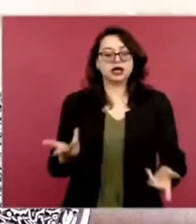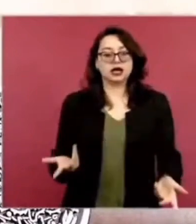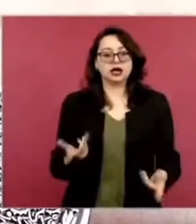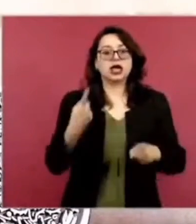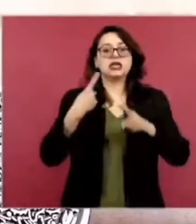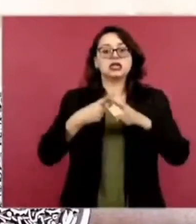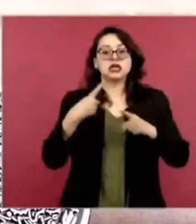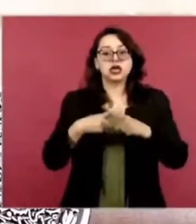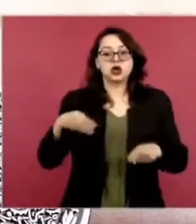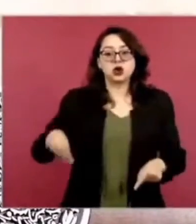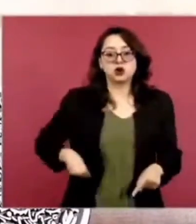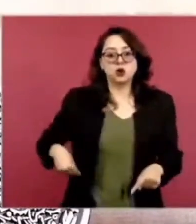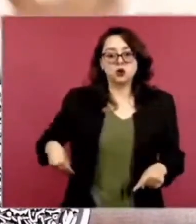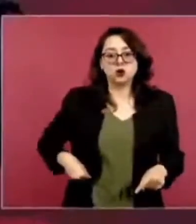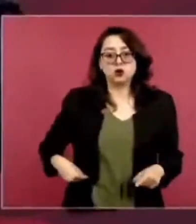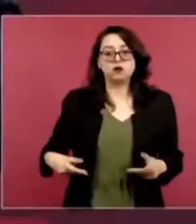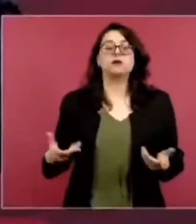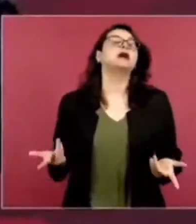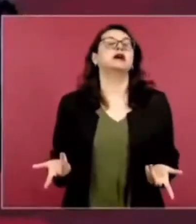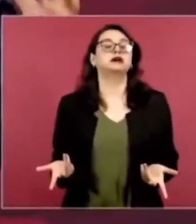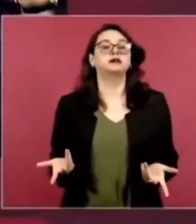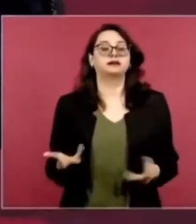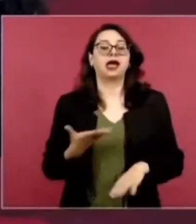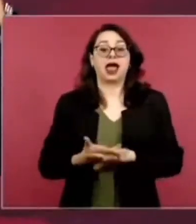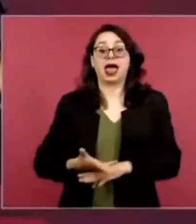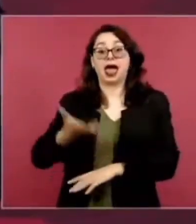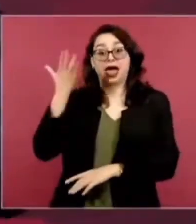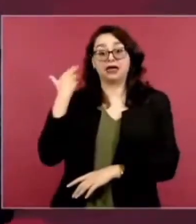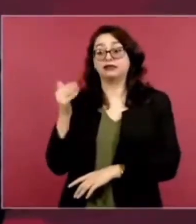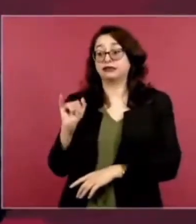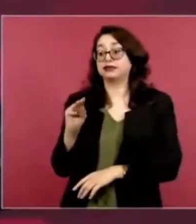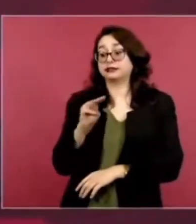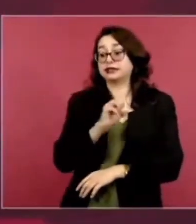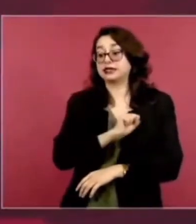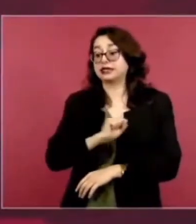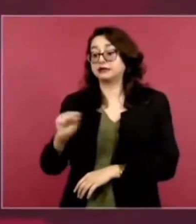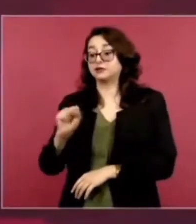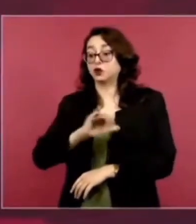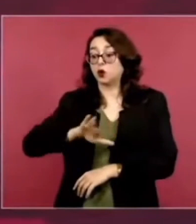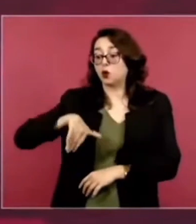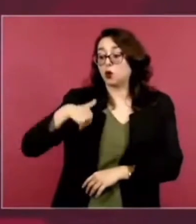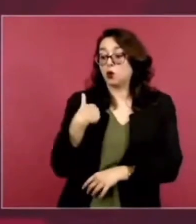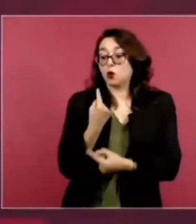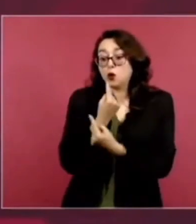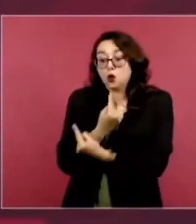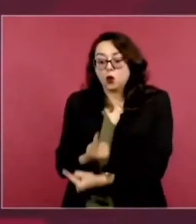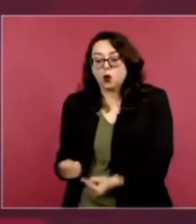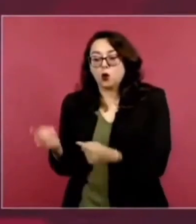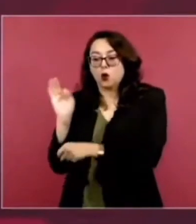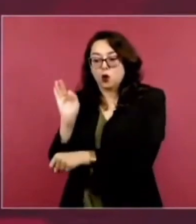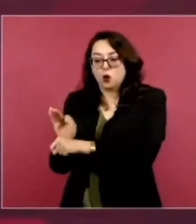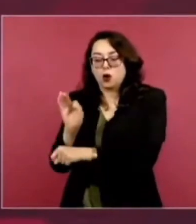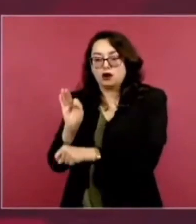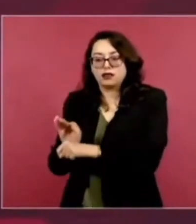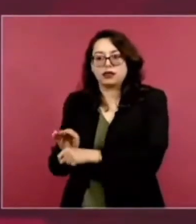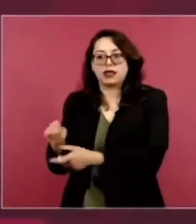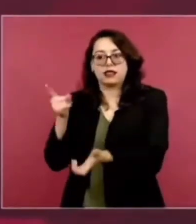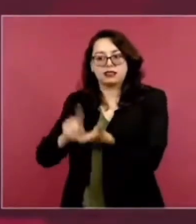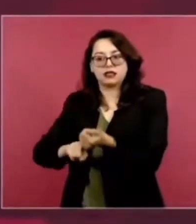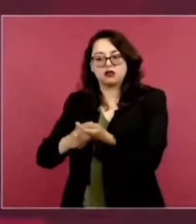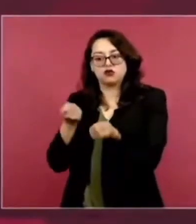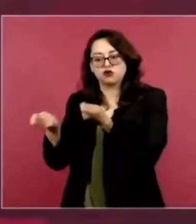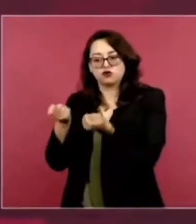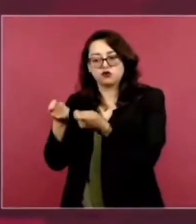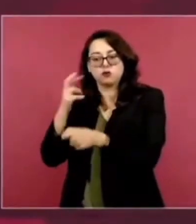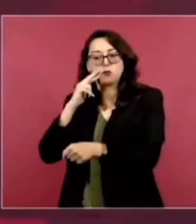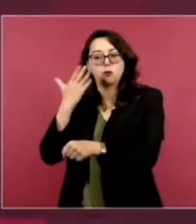buenas guarderías. Y estos, ambiciosos, enfermos